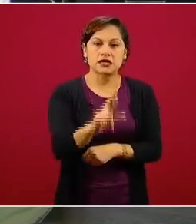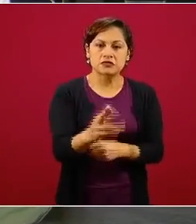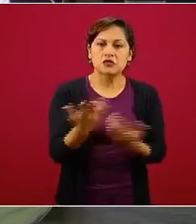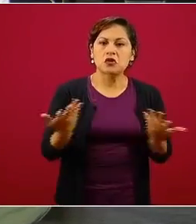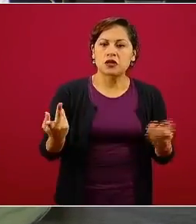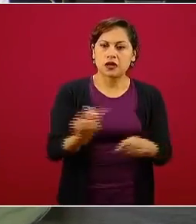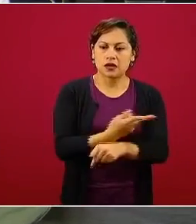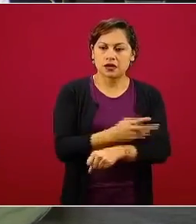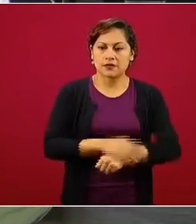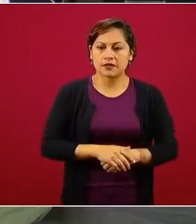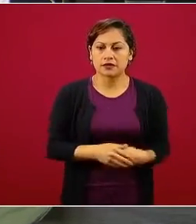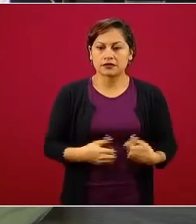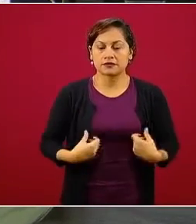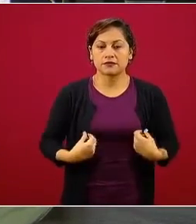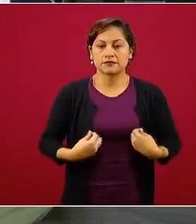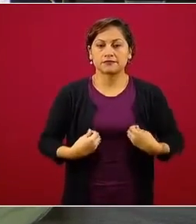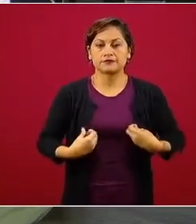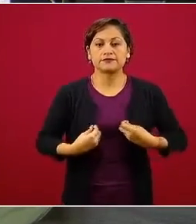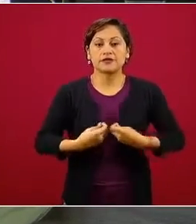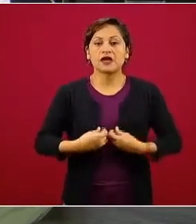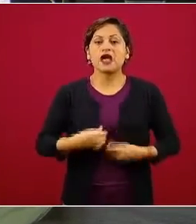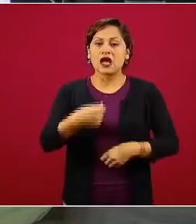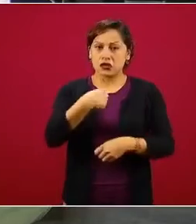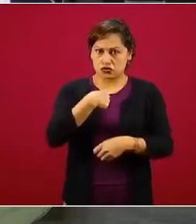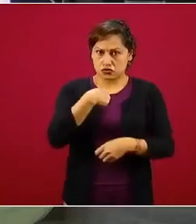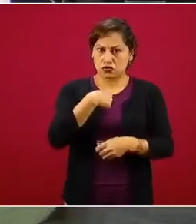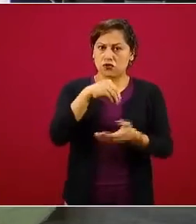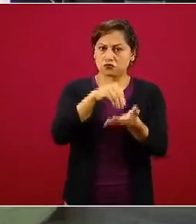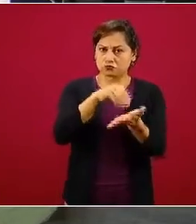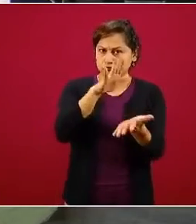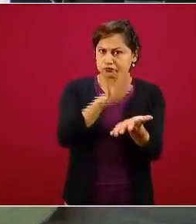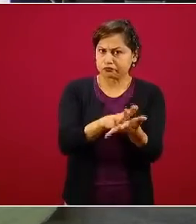No quiero alargar más porque tengo un montón de datos, pero sí le puedo decir,